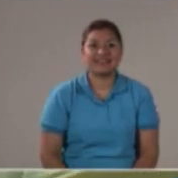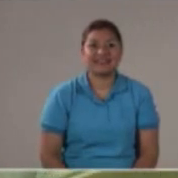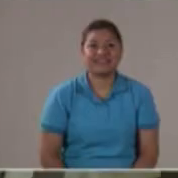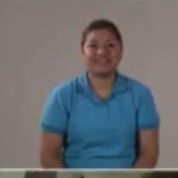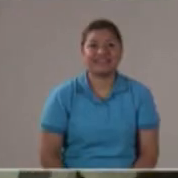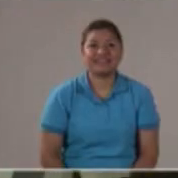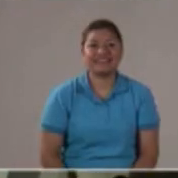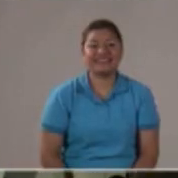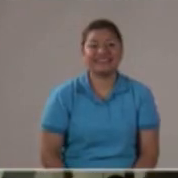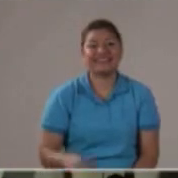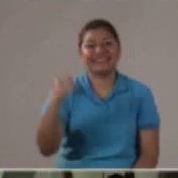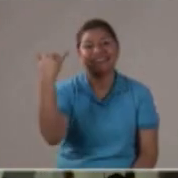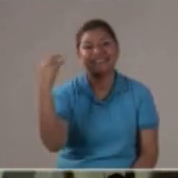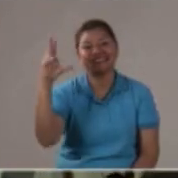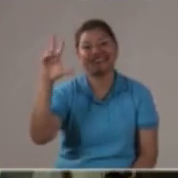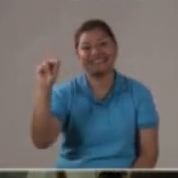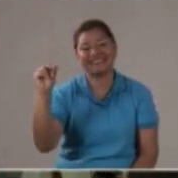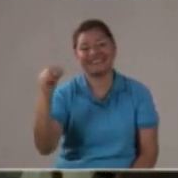robar ovejas.